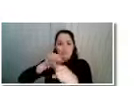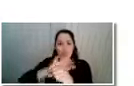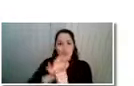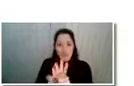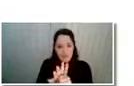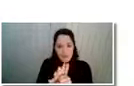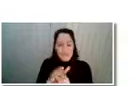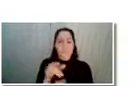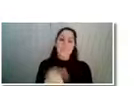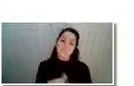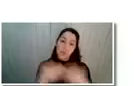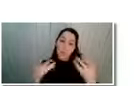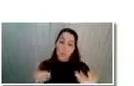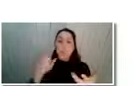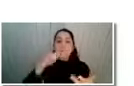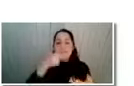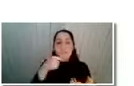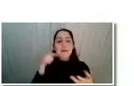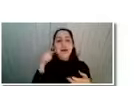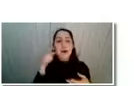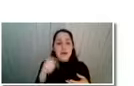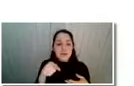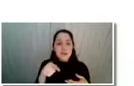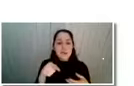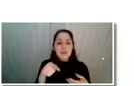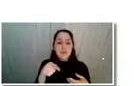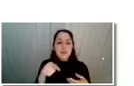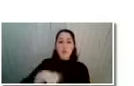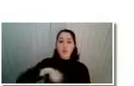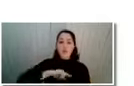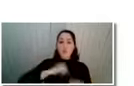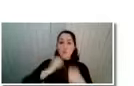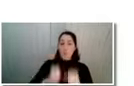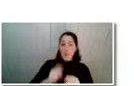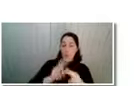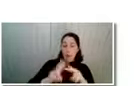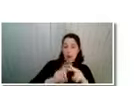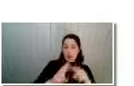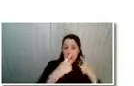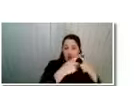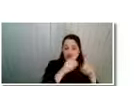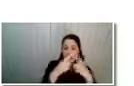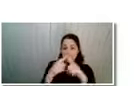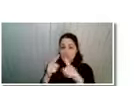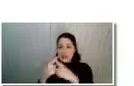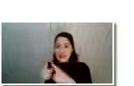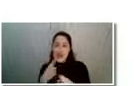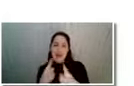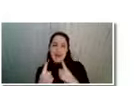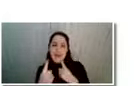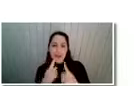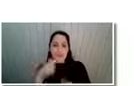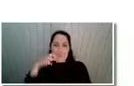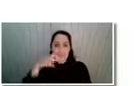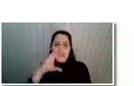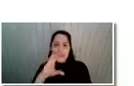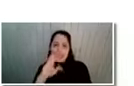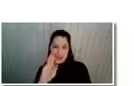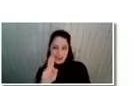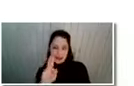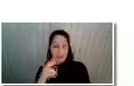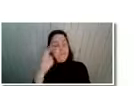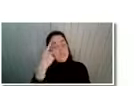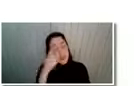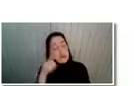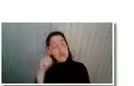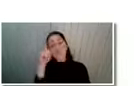PCRs de distintas zonas del genoma viral. Pero este PCR tiene una complicación extra, y es que no es un